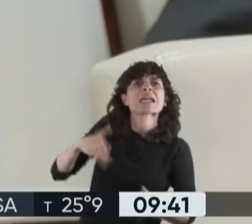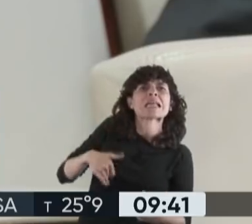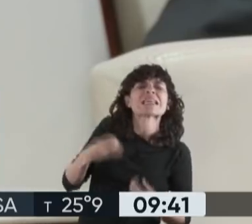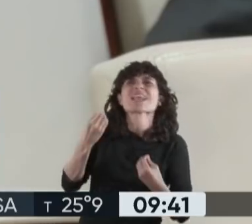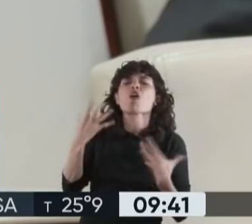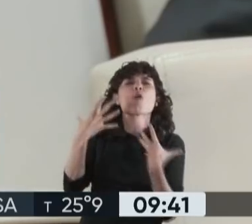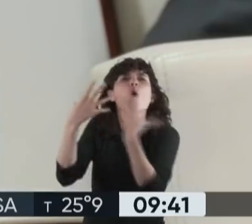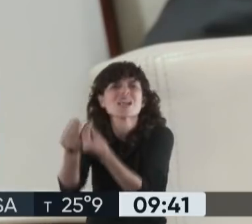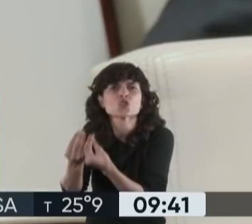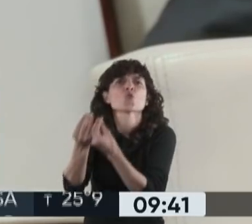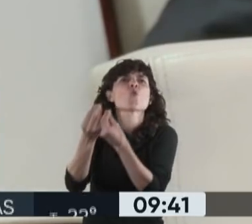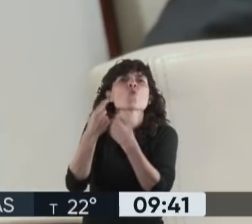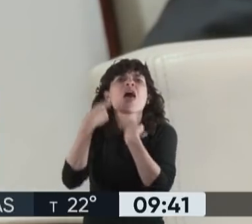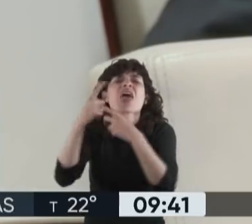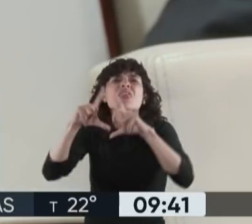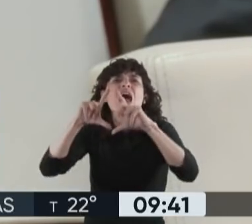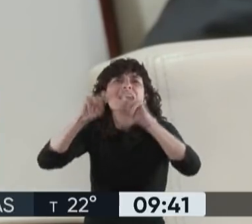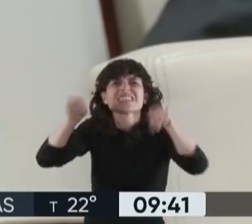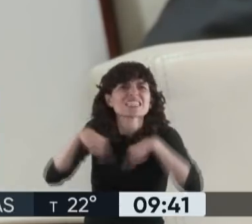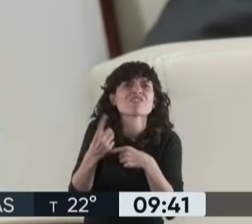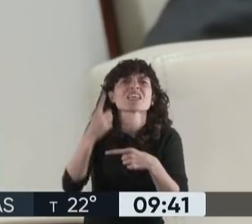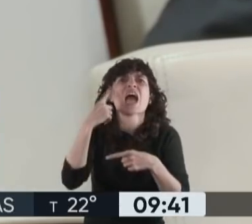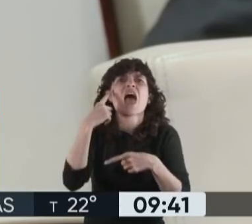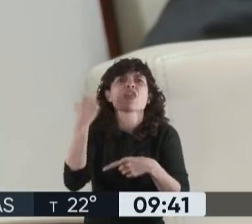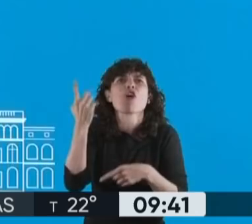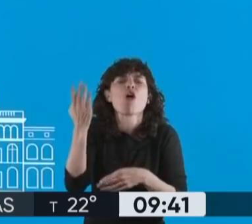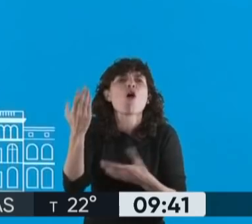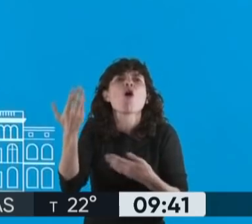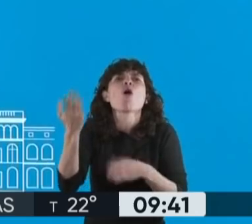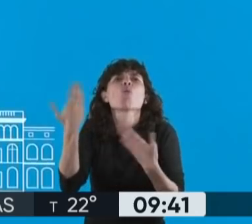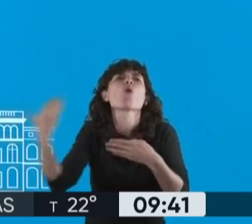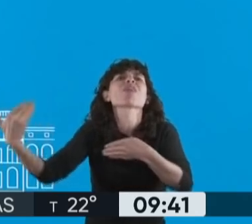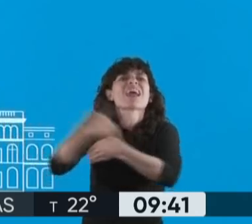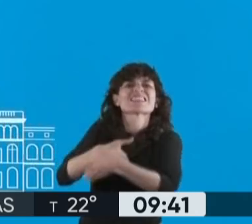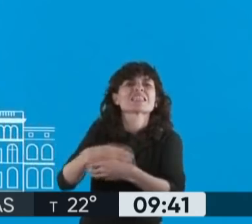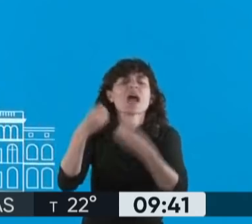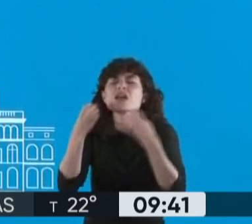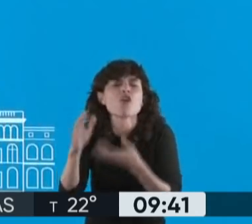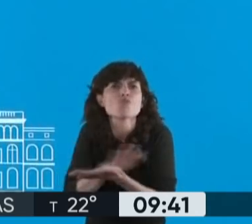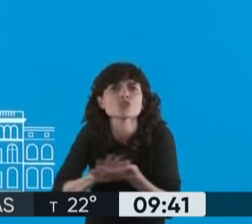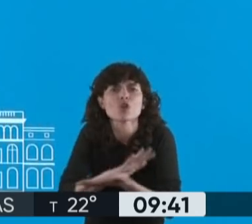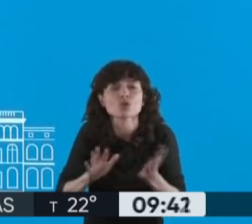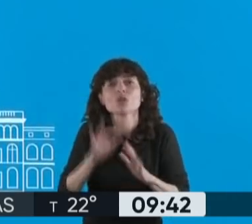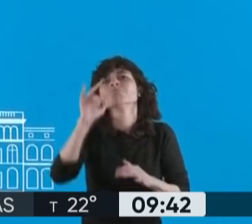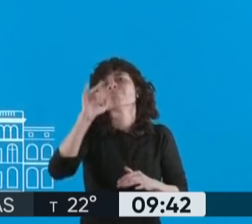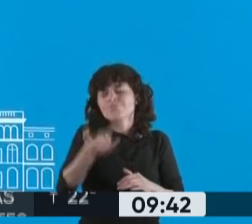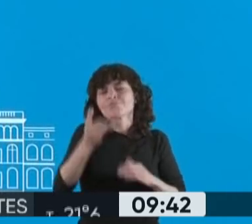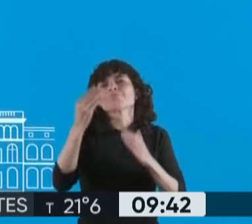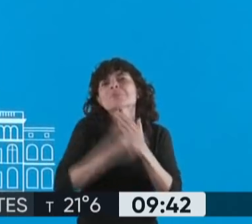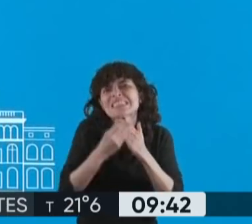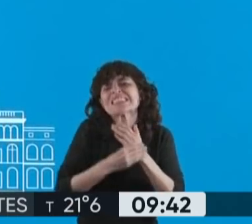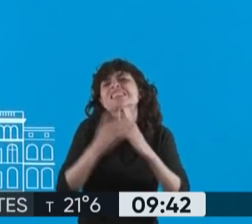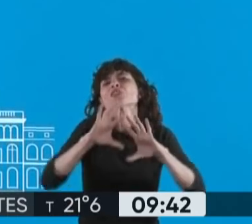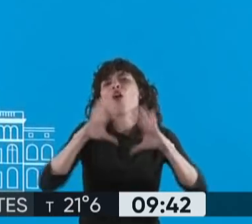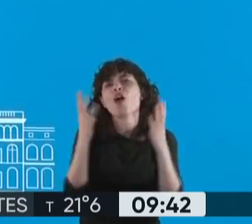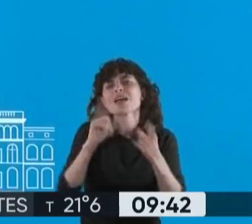guerra va a continuar teniendo en los próximos tiempos. Gracias. Sí, por supuesto, el canciller, el ministro del Interior, Cascos